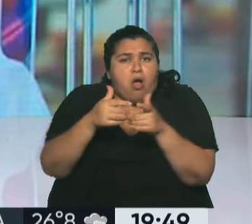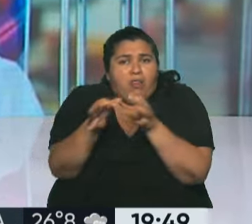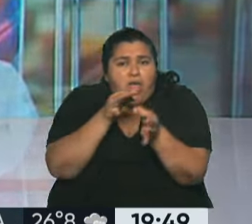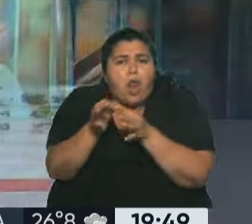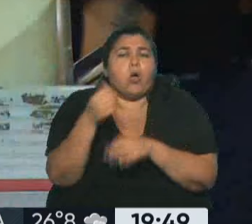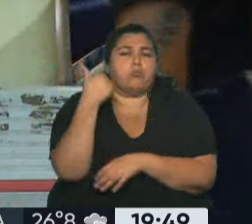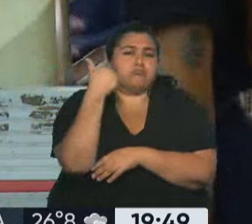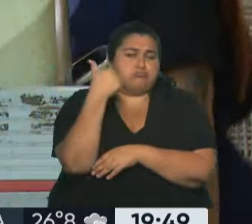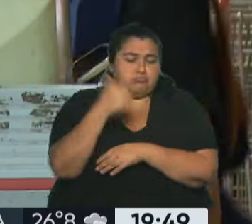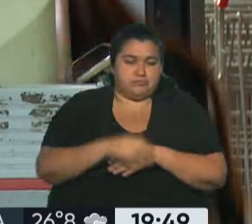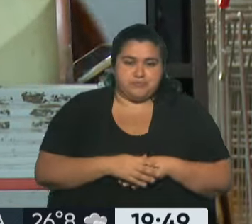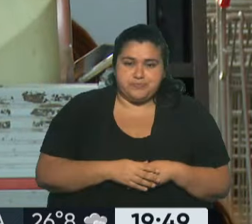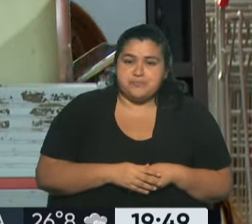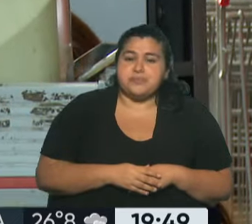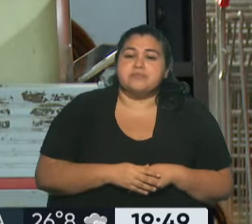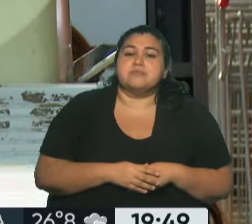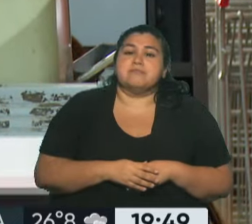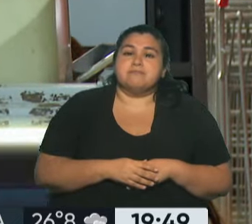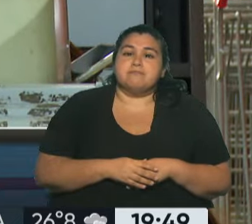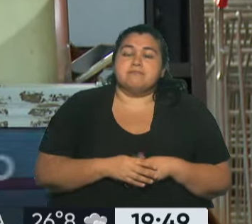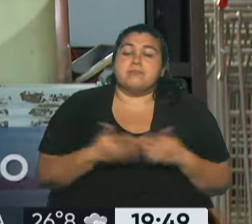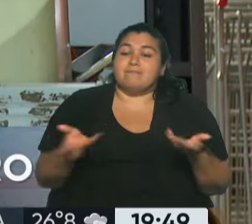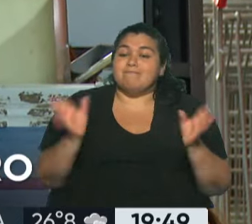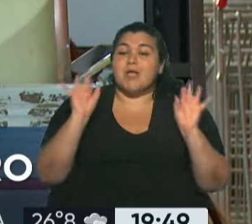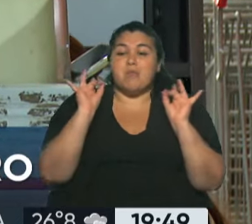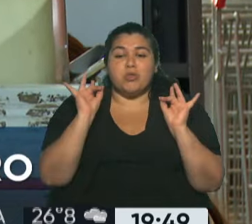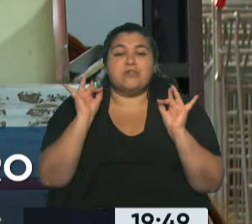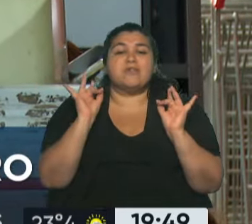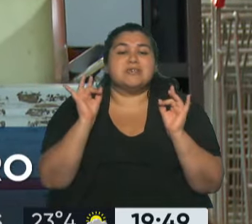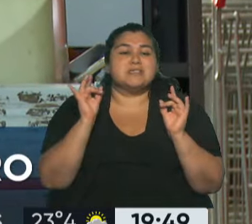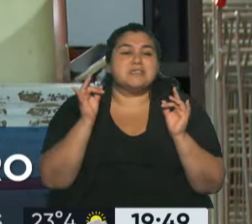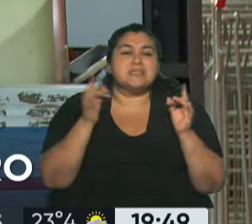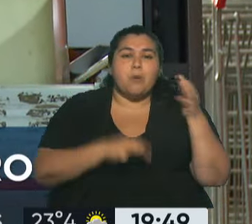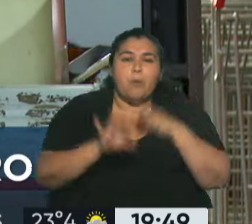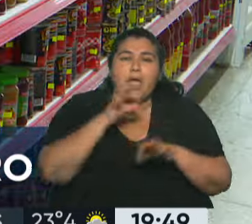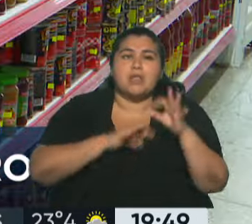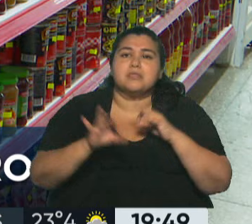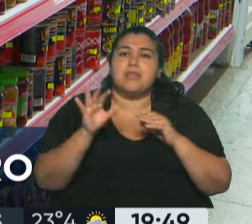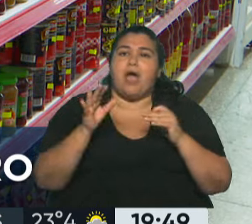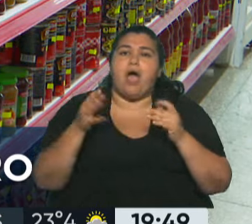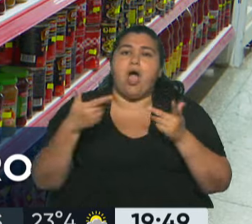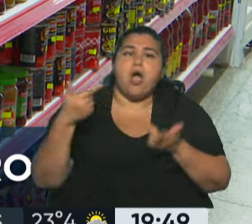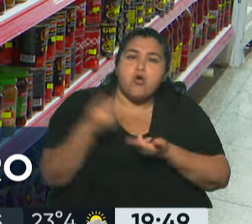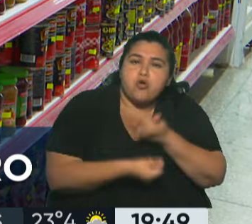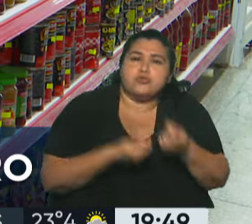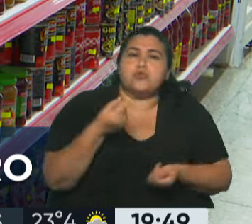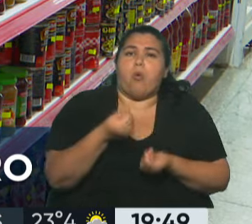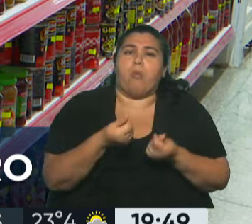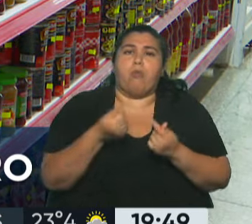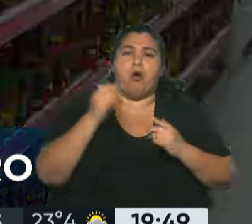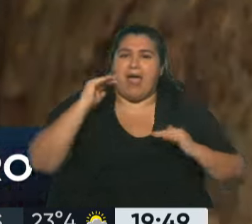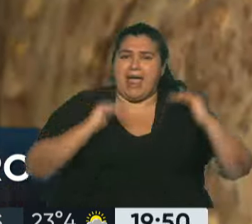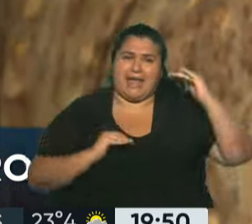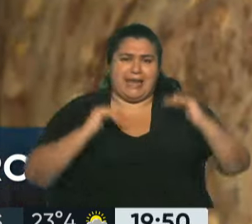Milei. Realmente es muy difícil de sostener el consumo en estas condiciones, sobre todo que enero y febrero son meses